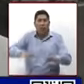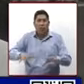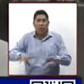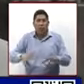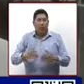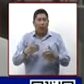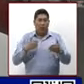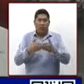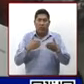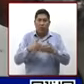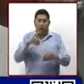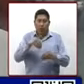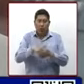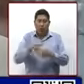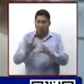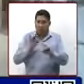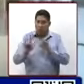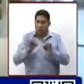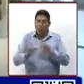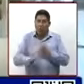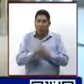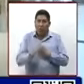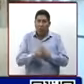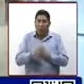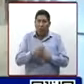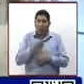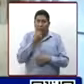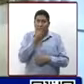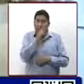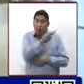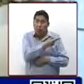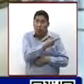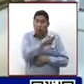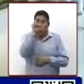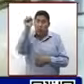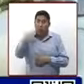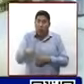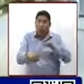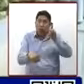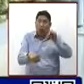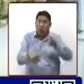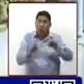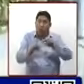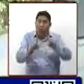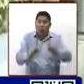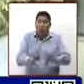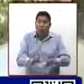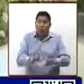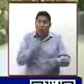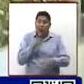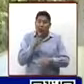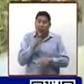elecciones corren un riesgo. ¿Y se filtró o no se filtró las preguntas para los